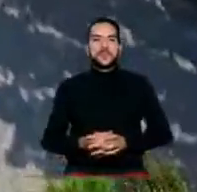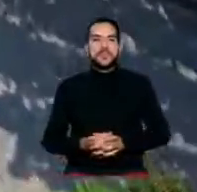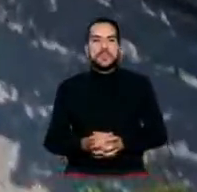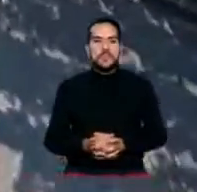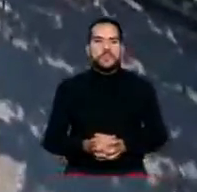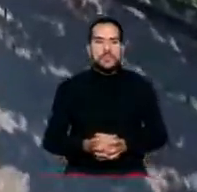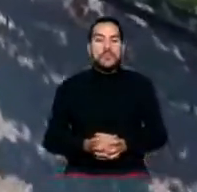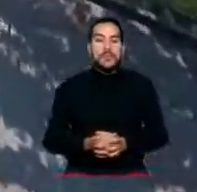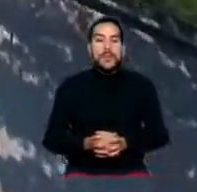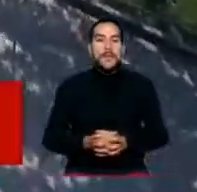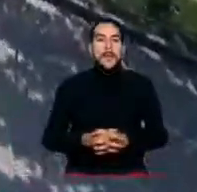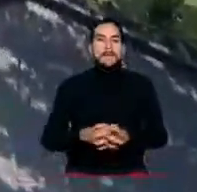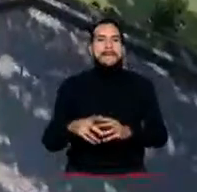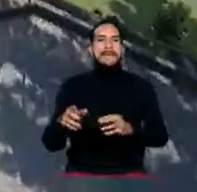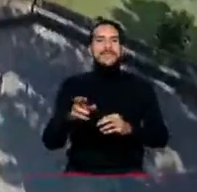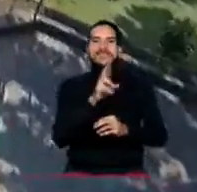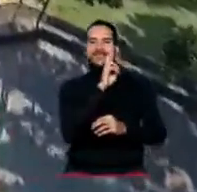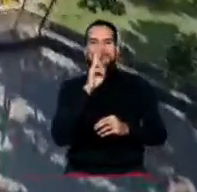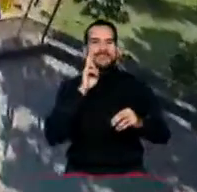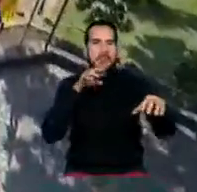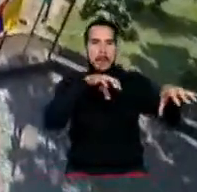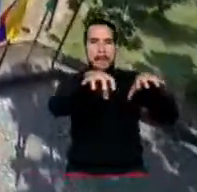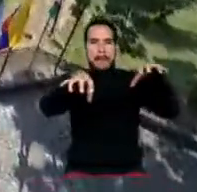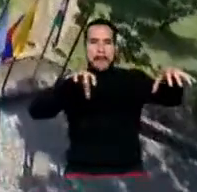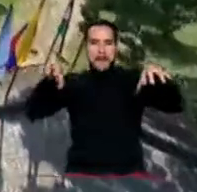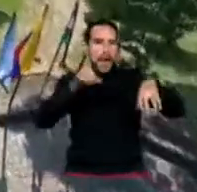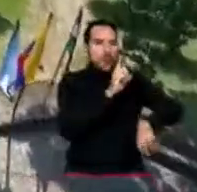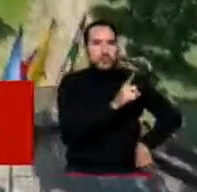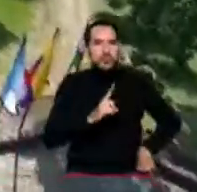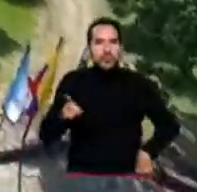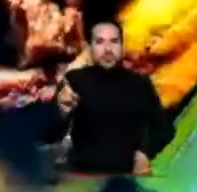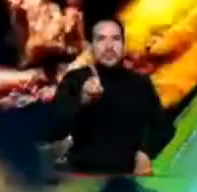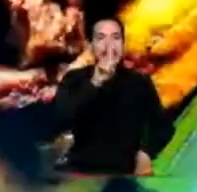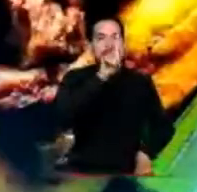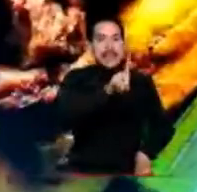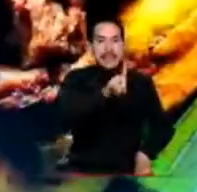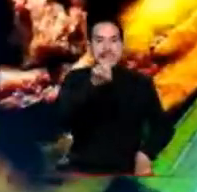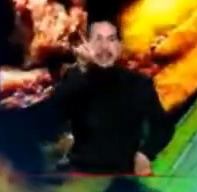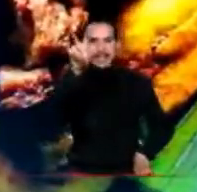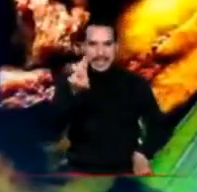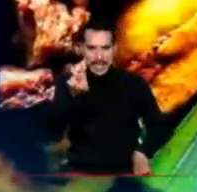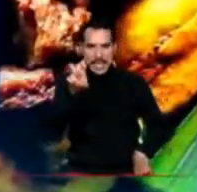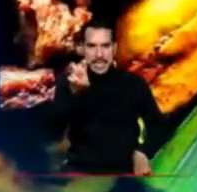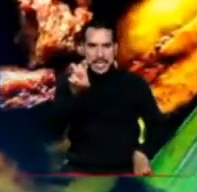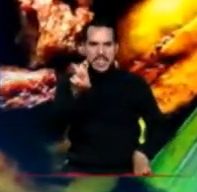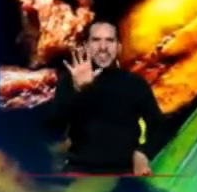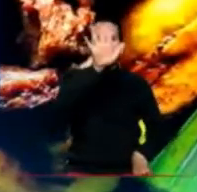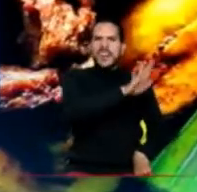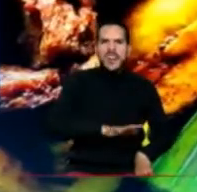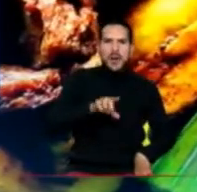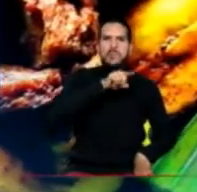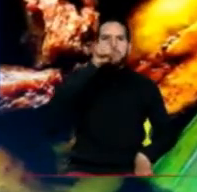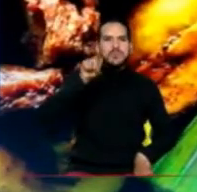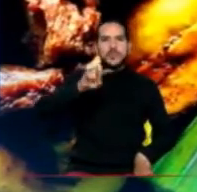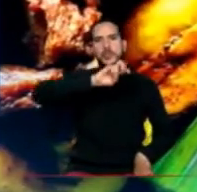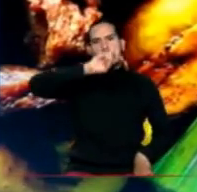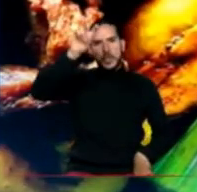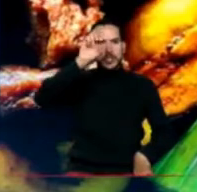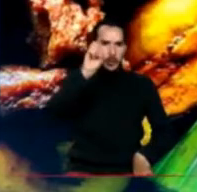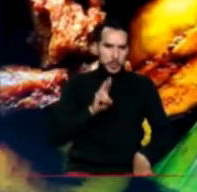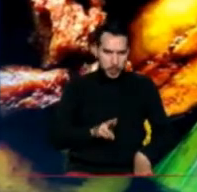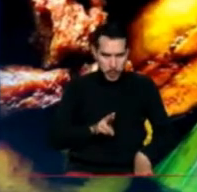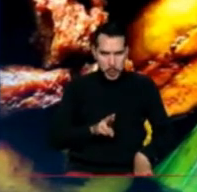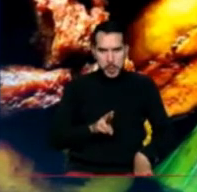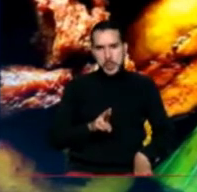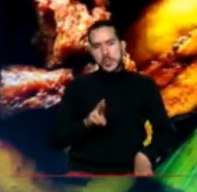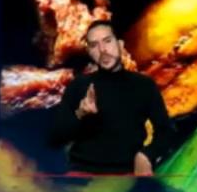Son 17 rutas gastronómicas identificadas y se distribuyen entre la zona urbana, sur, norte y oeste principalmente.